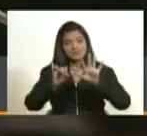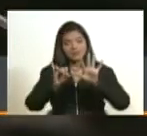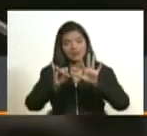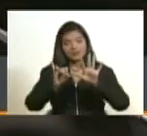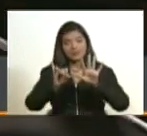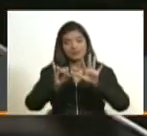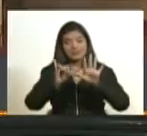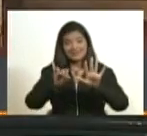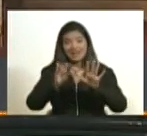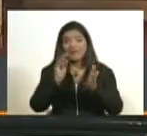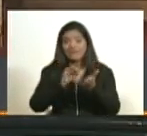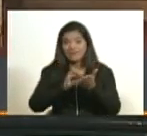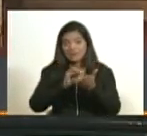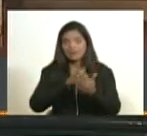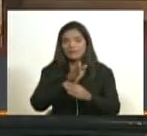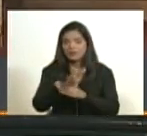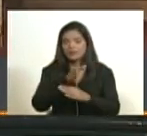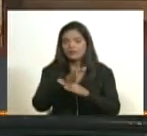Seis asambleas.